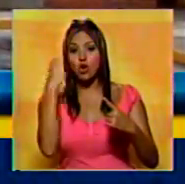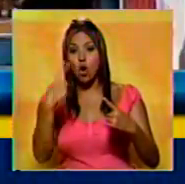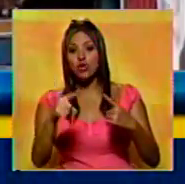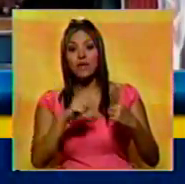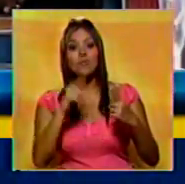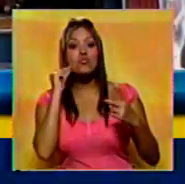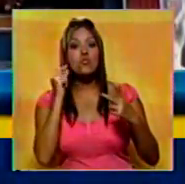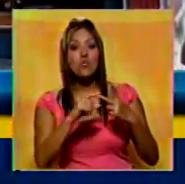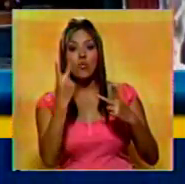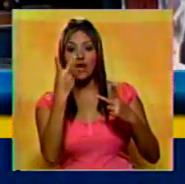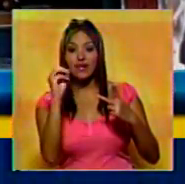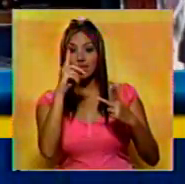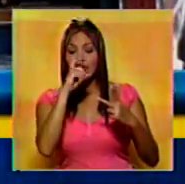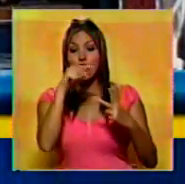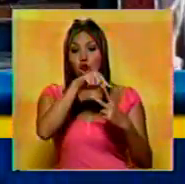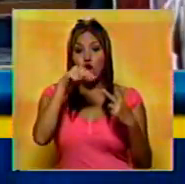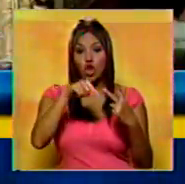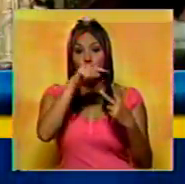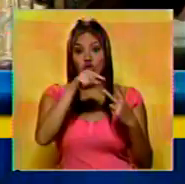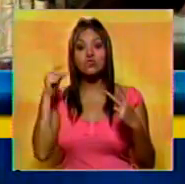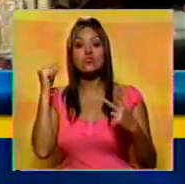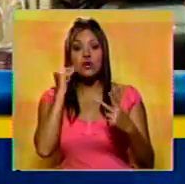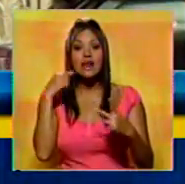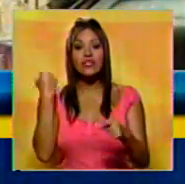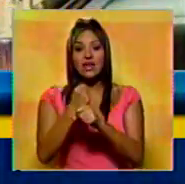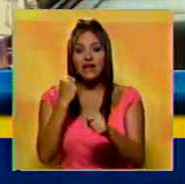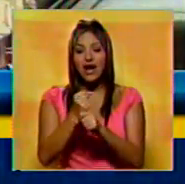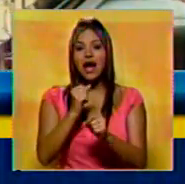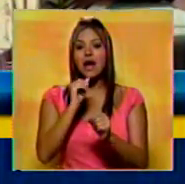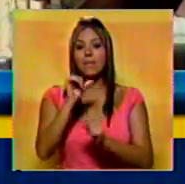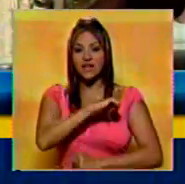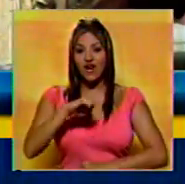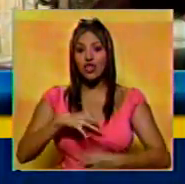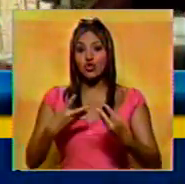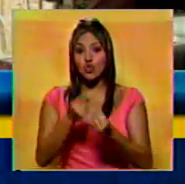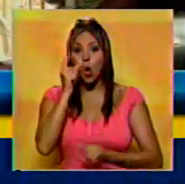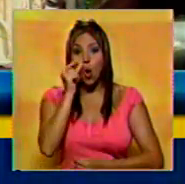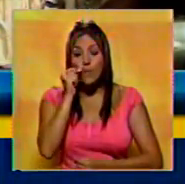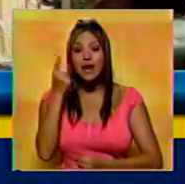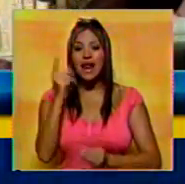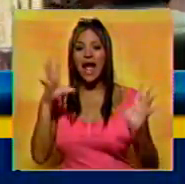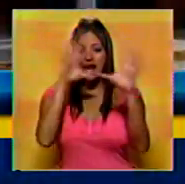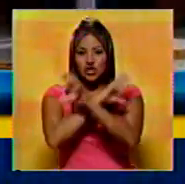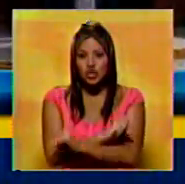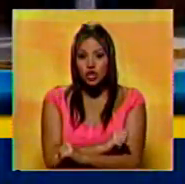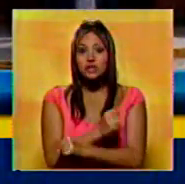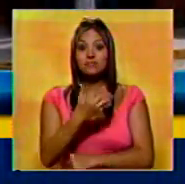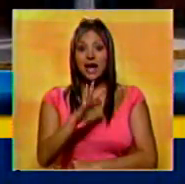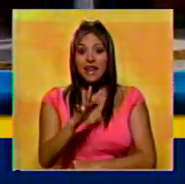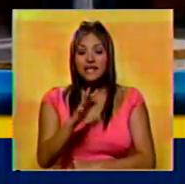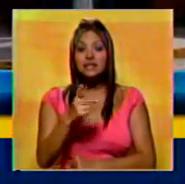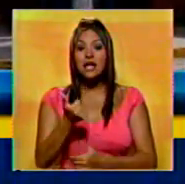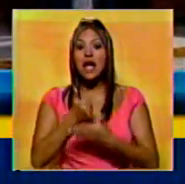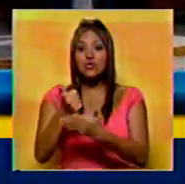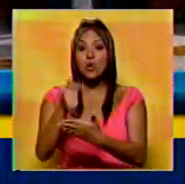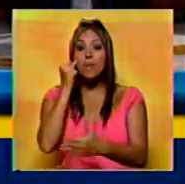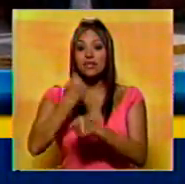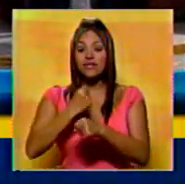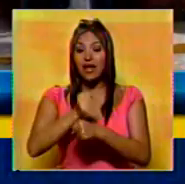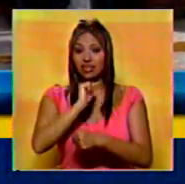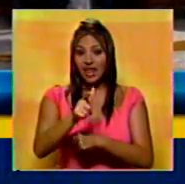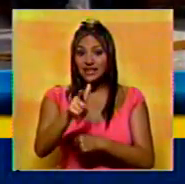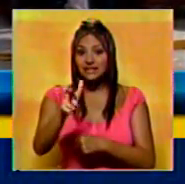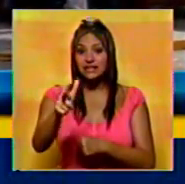de 20, ambas damas de compañía, estaban en un local nocturno con la víctima, presuntamente con ayuda del taxista